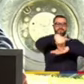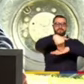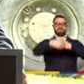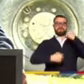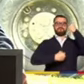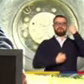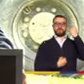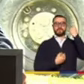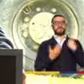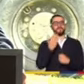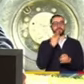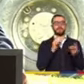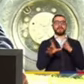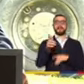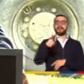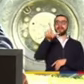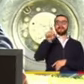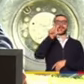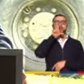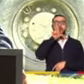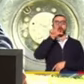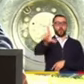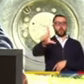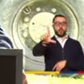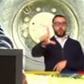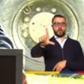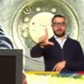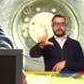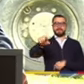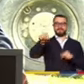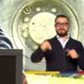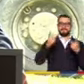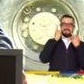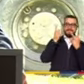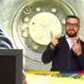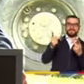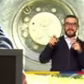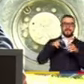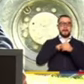16 de julio, para que aquí veremos, habrá que poner